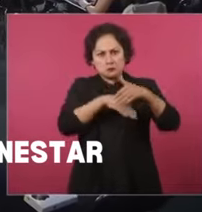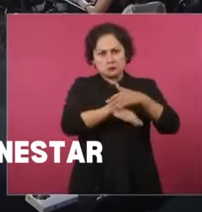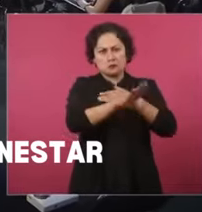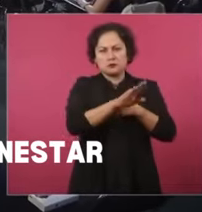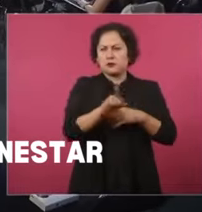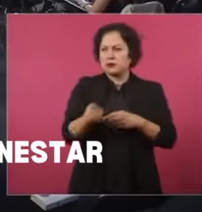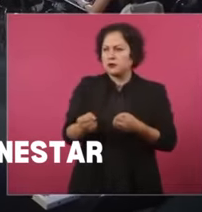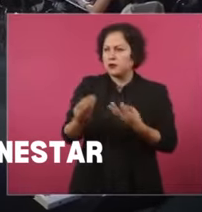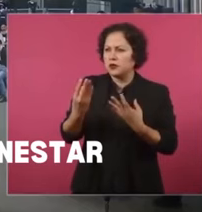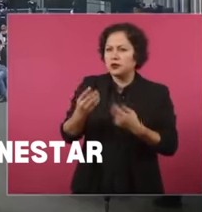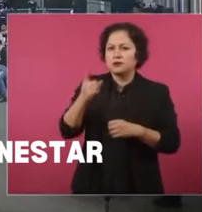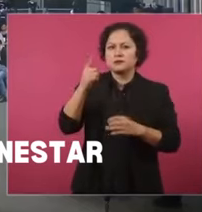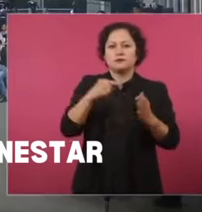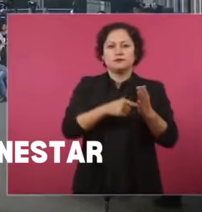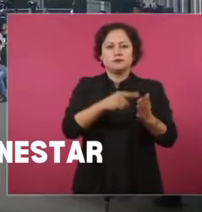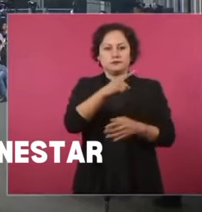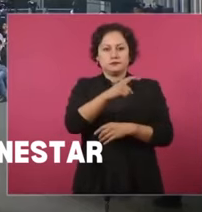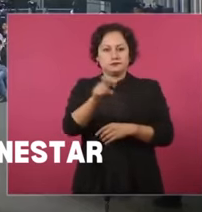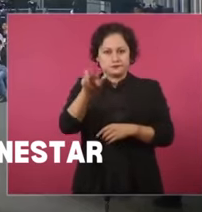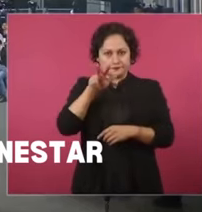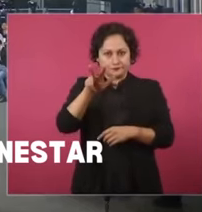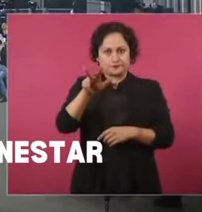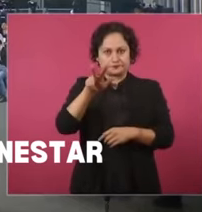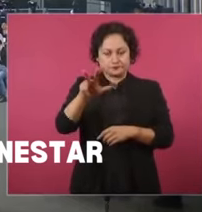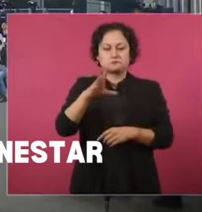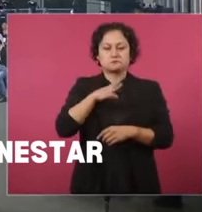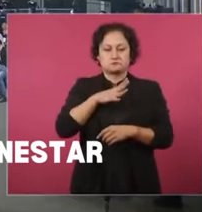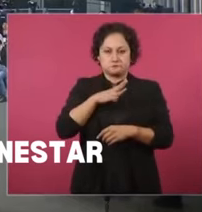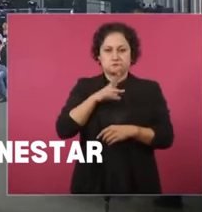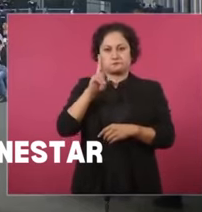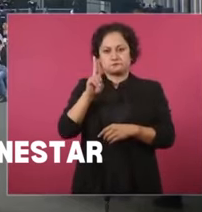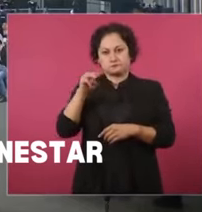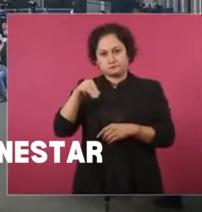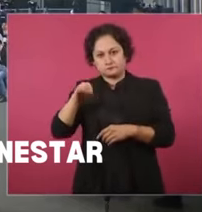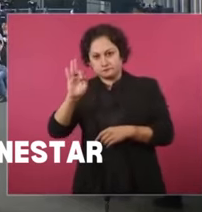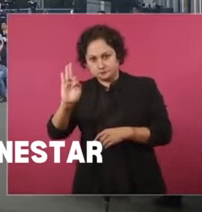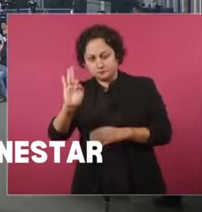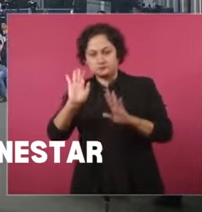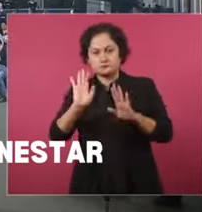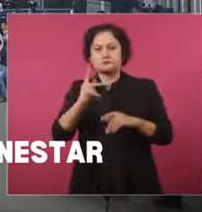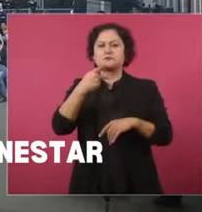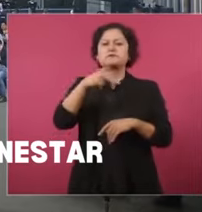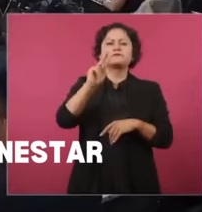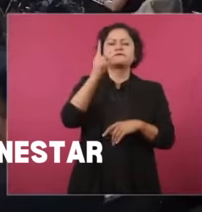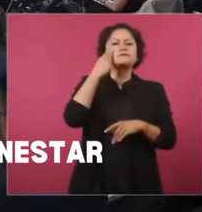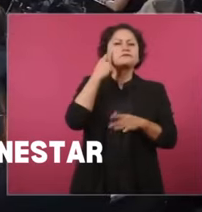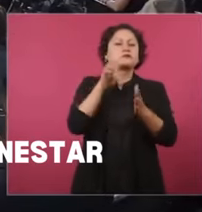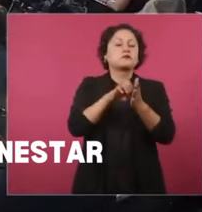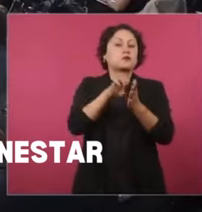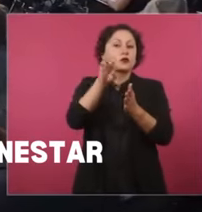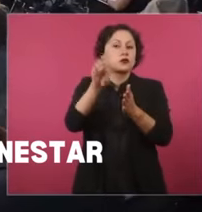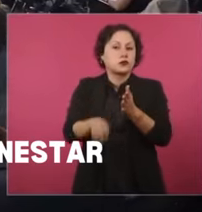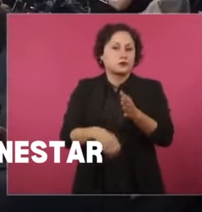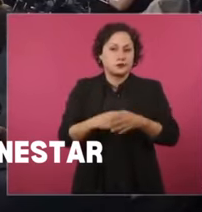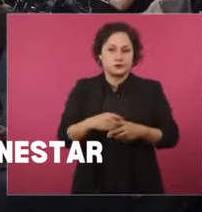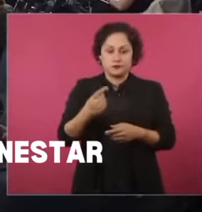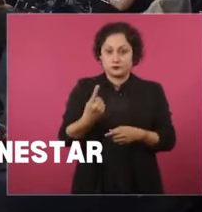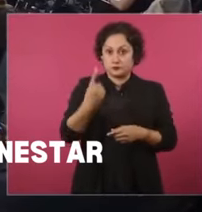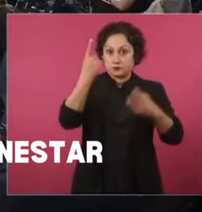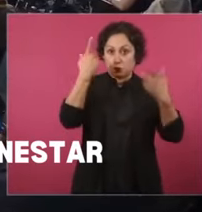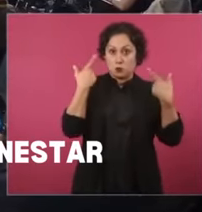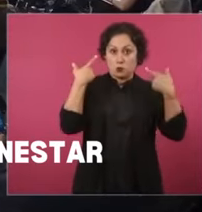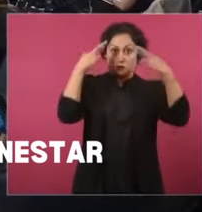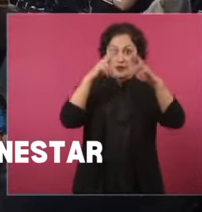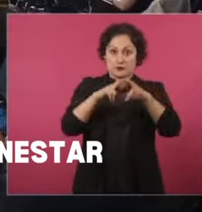1,118. Pero si un maestro trabaja en la montaña de